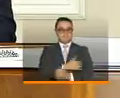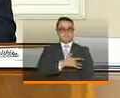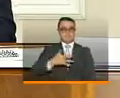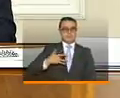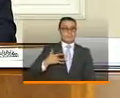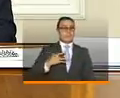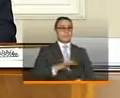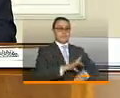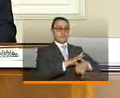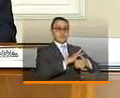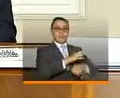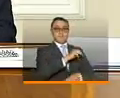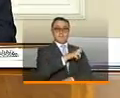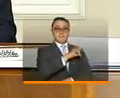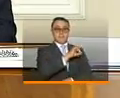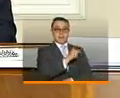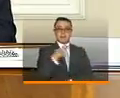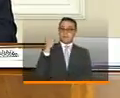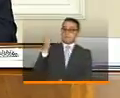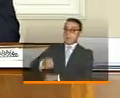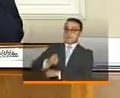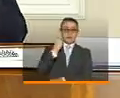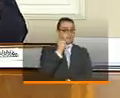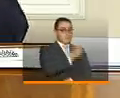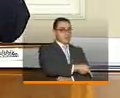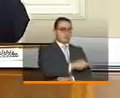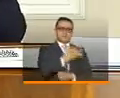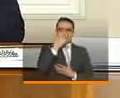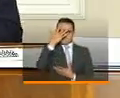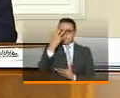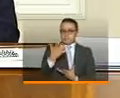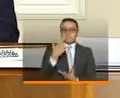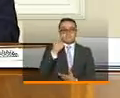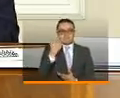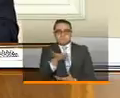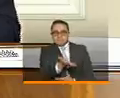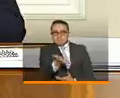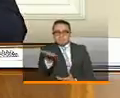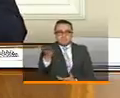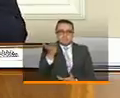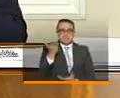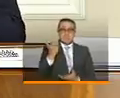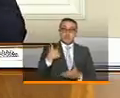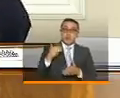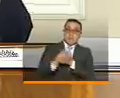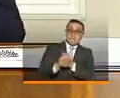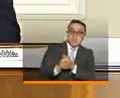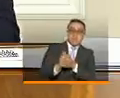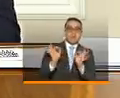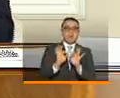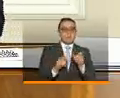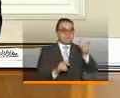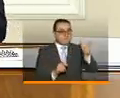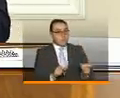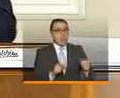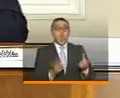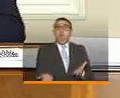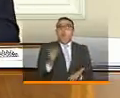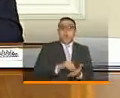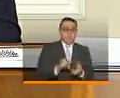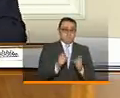la doctora Marta Ospina, porque hemos escuchado casos, y quizás muchos de ustedes, que a un amigo, a un pariente, a alguien le dicen, le volvió a dar